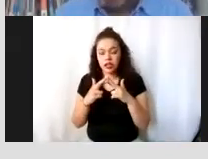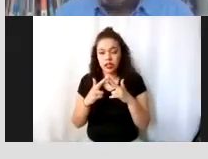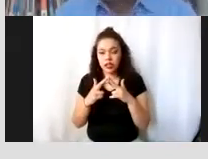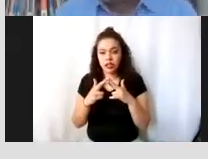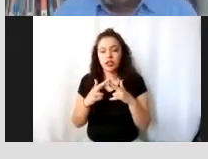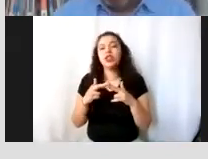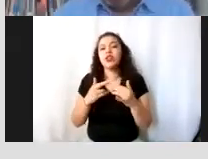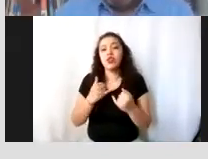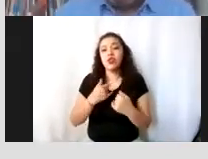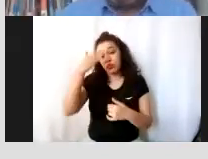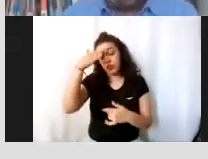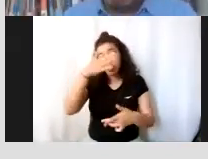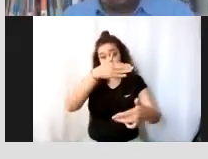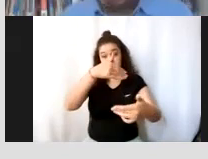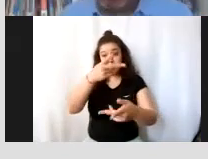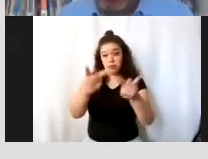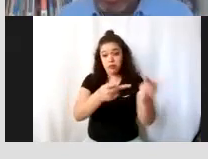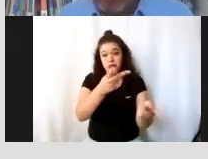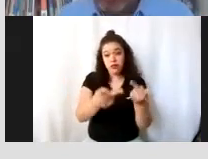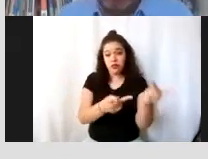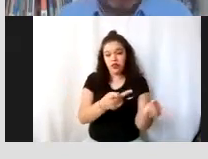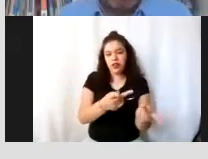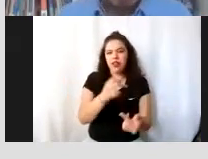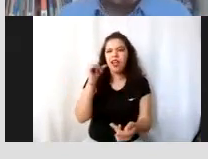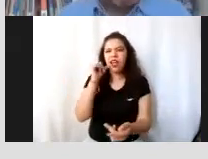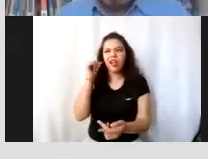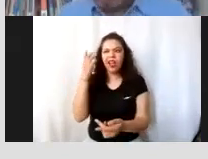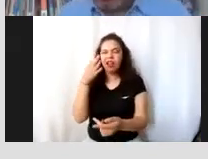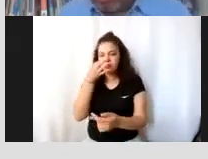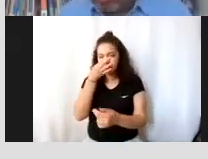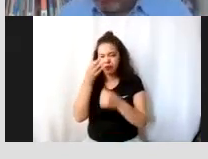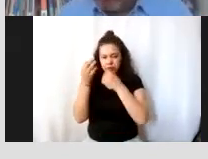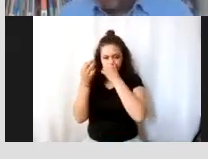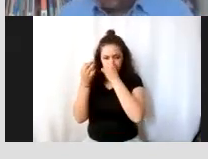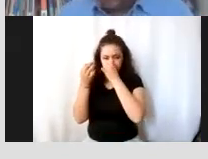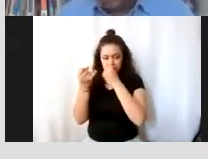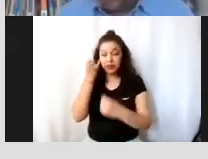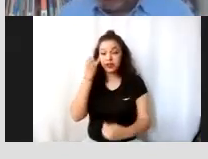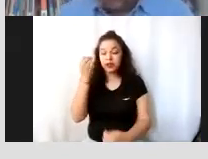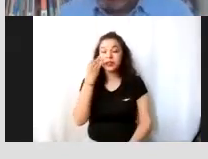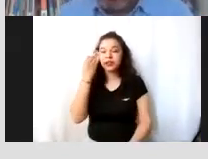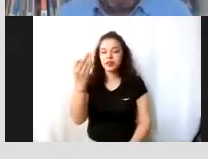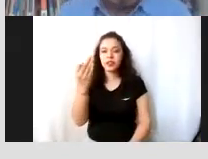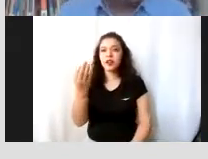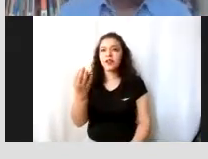recaba... Para casos como el que ayer, hace rato platicábamos, ¿no? De que los testigos de Jehová prefieren no tener